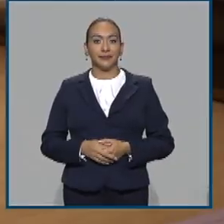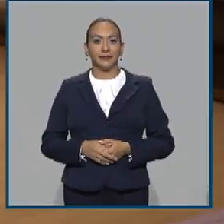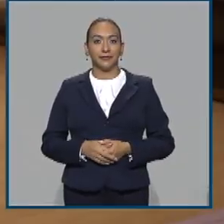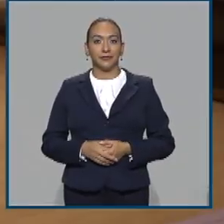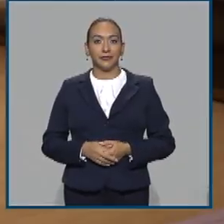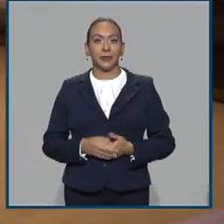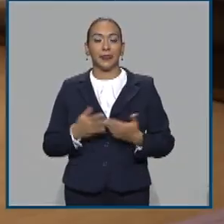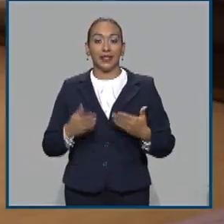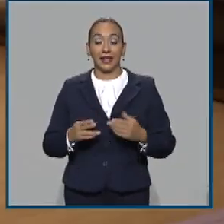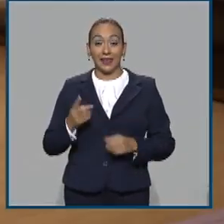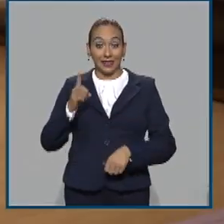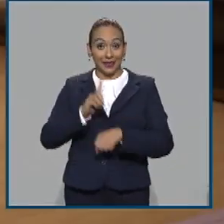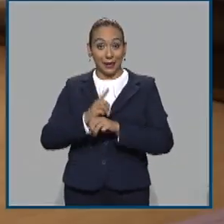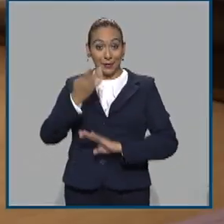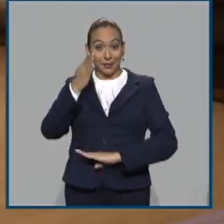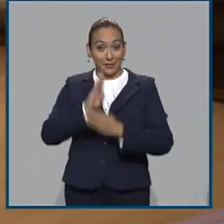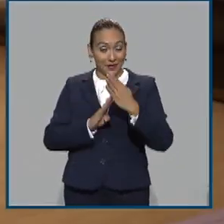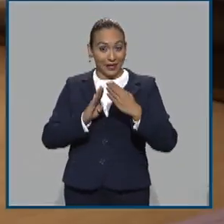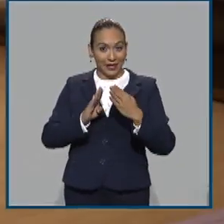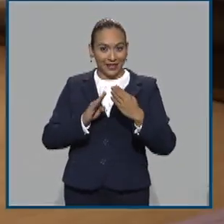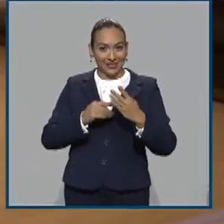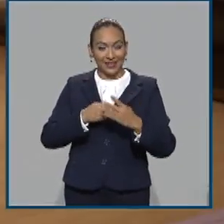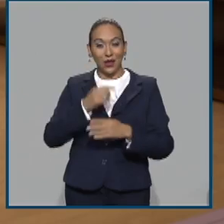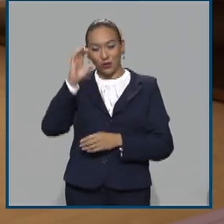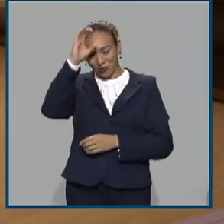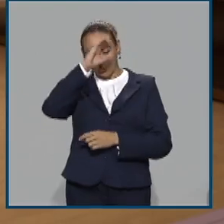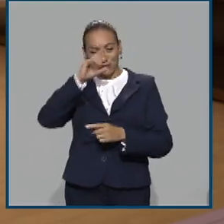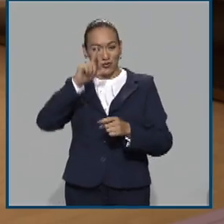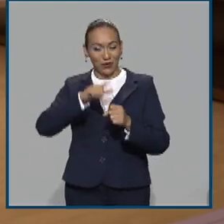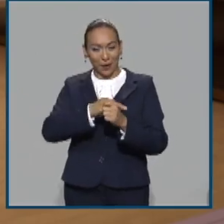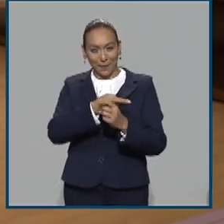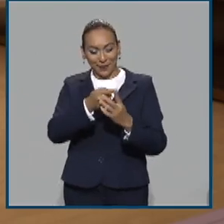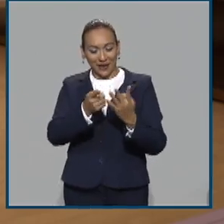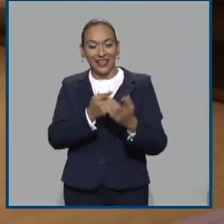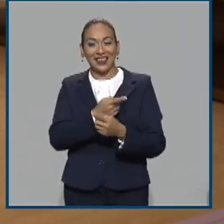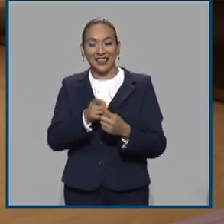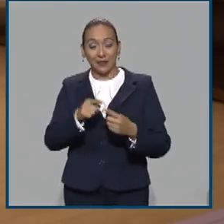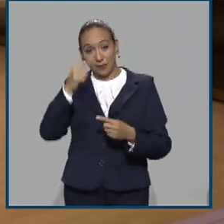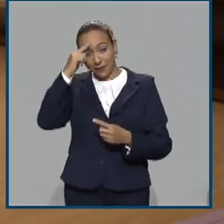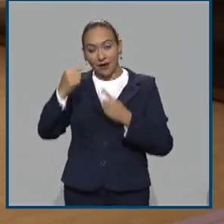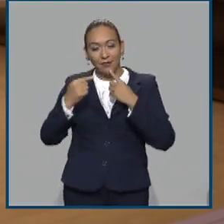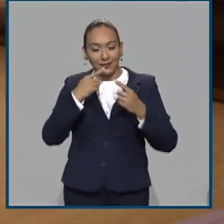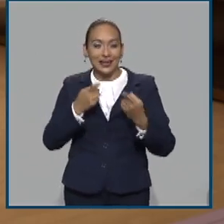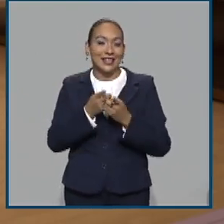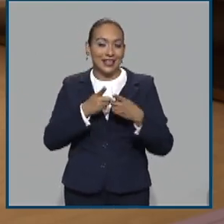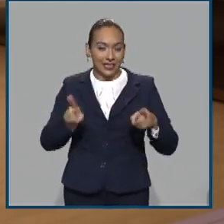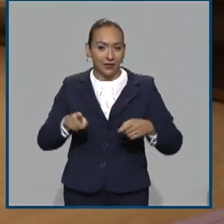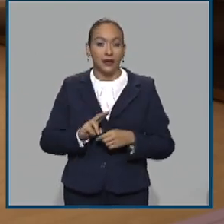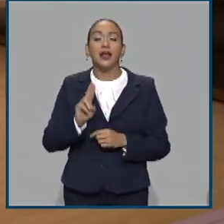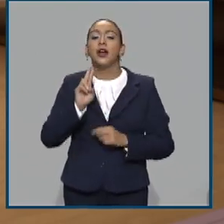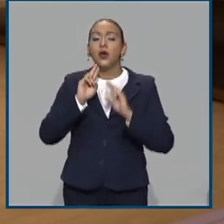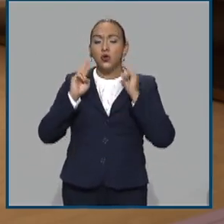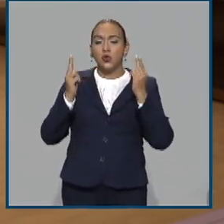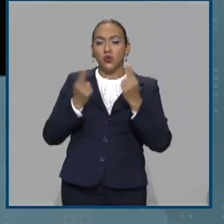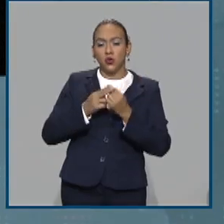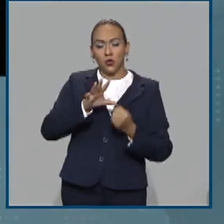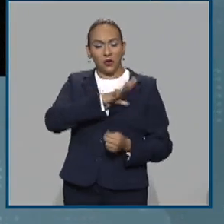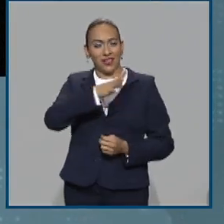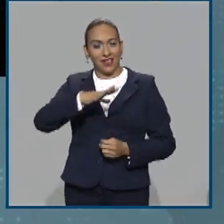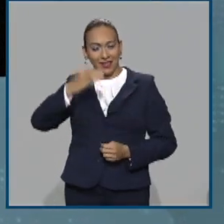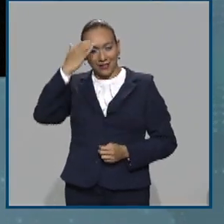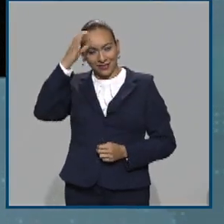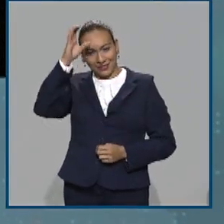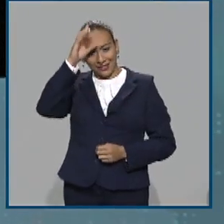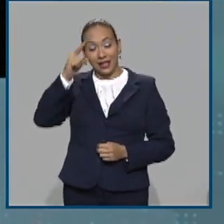Y en el marco del Día Mundial de la Diversidad Cultural para el Diálogo y el Desarrollo, la Unidad General de Conocimiento Científico de la